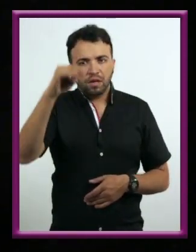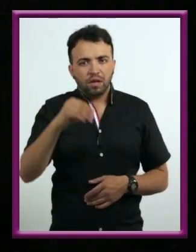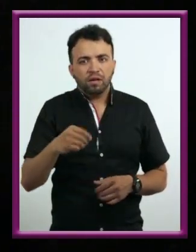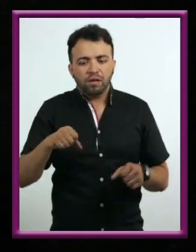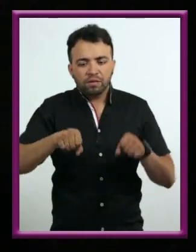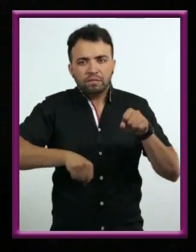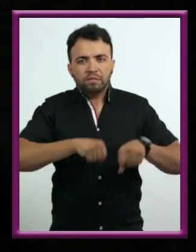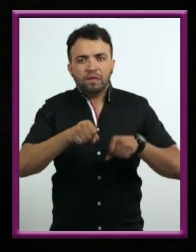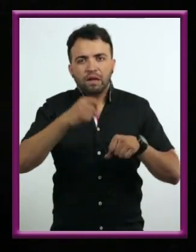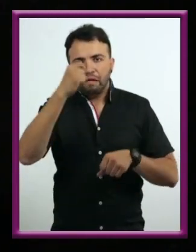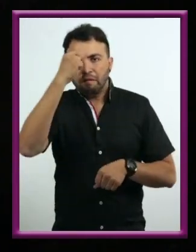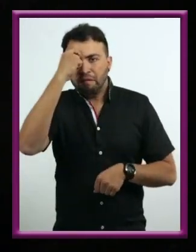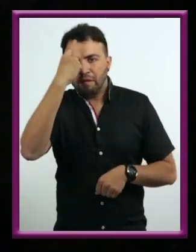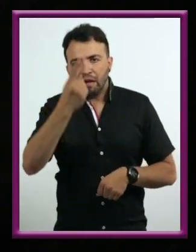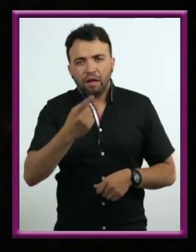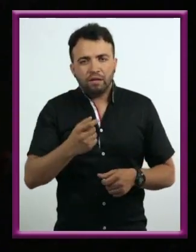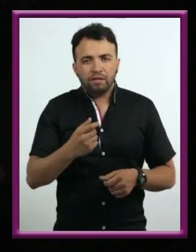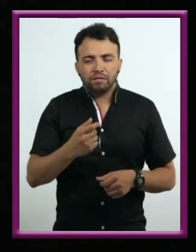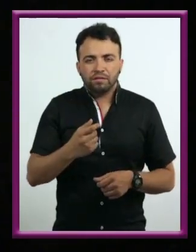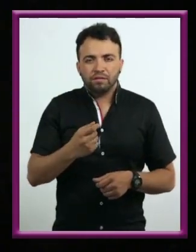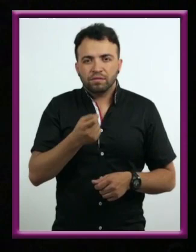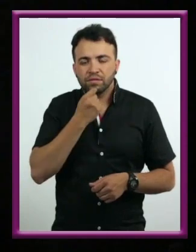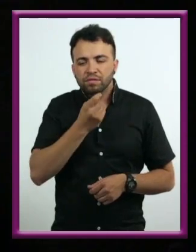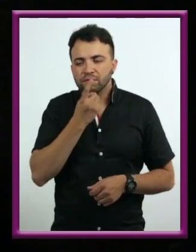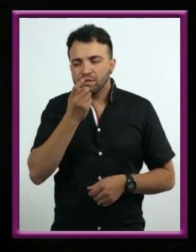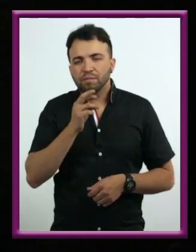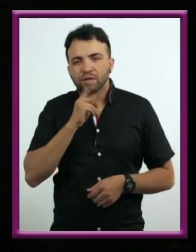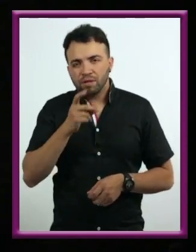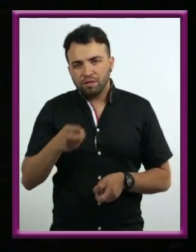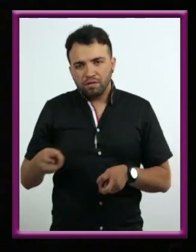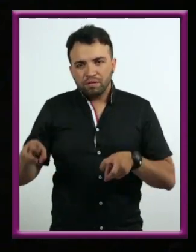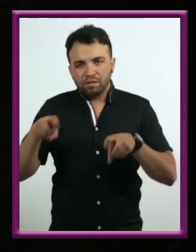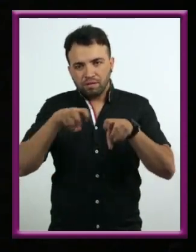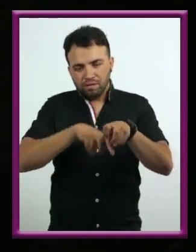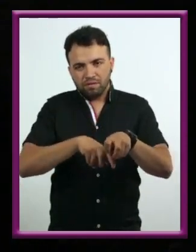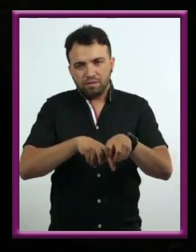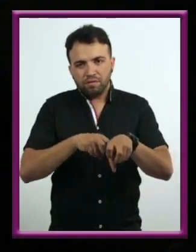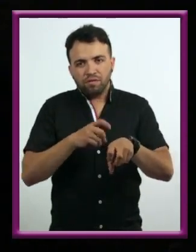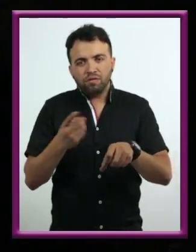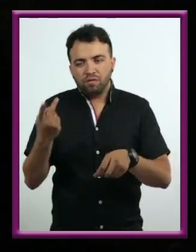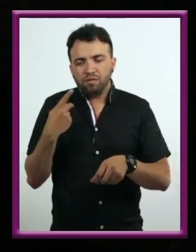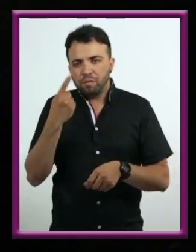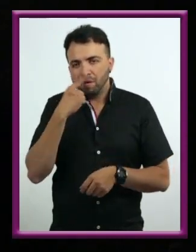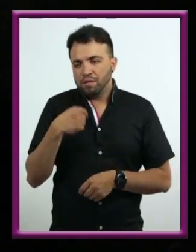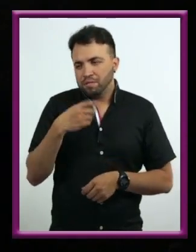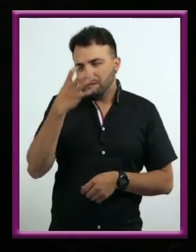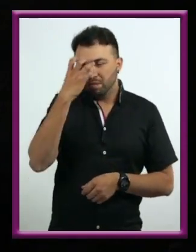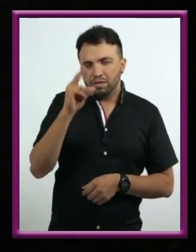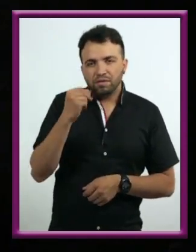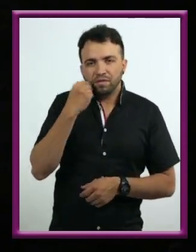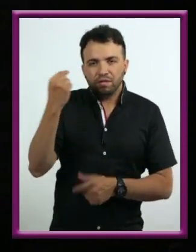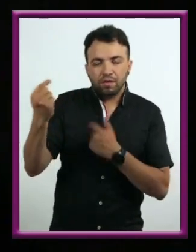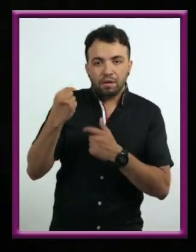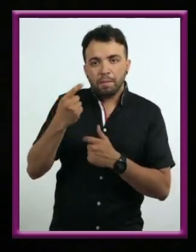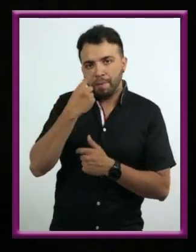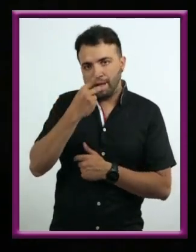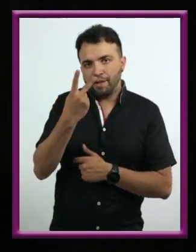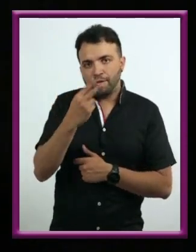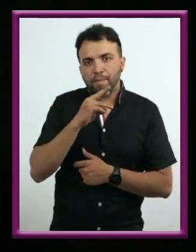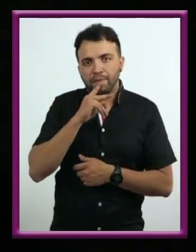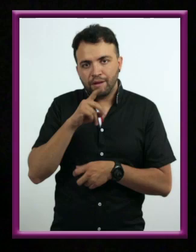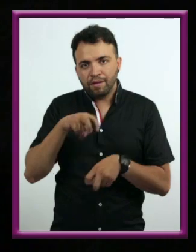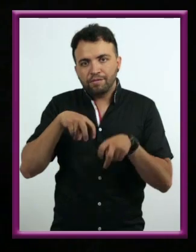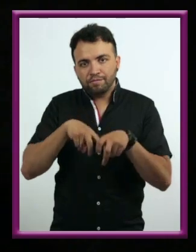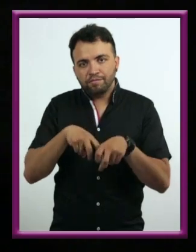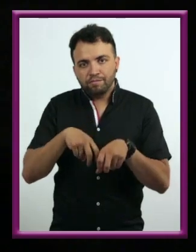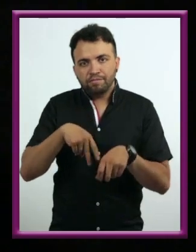esfuerzo. Llegaron a otro pueblo y la gente decía, ¡qué malo ese niño que hace pedalear al señor! ¡Y pobre bicicleta! ¡Cuánta carga! ¡La van a romper! El niño y